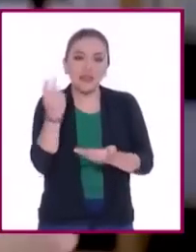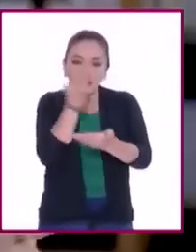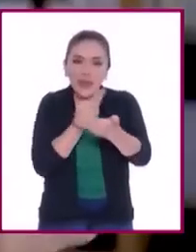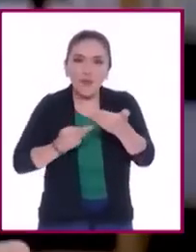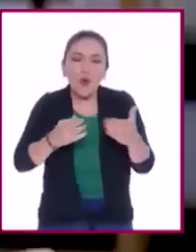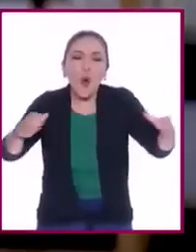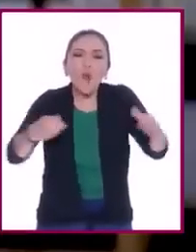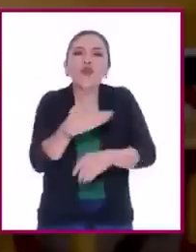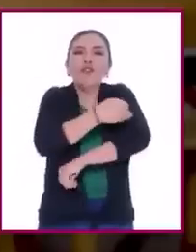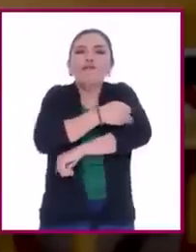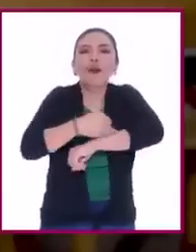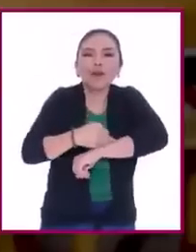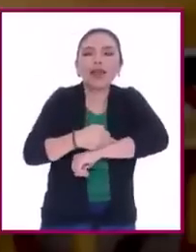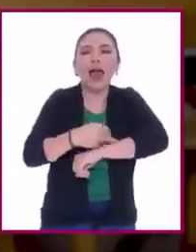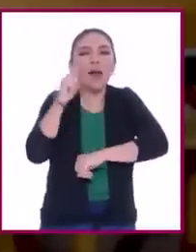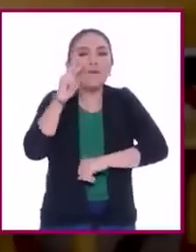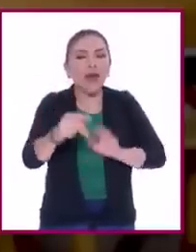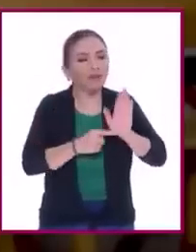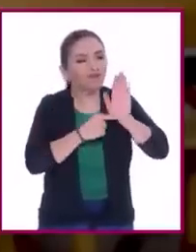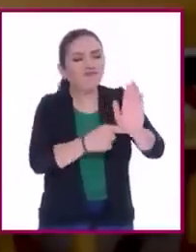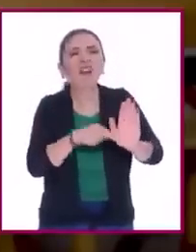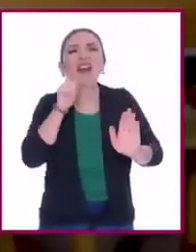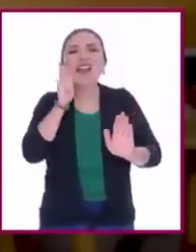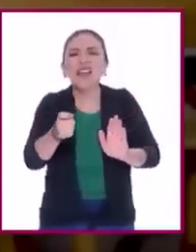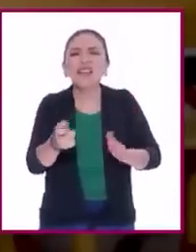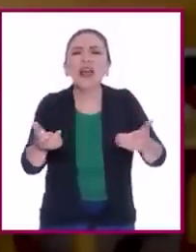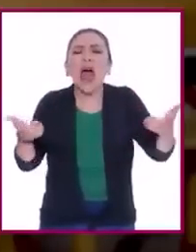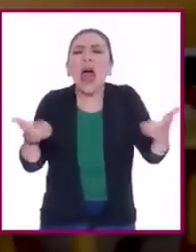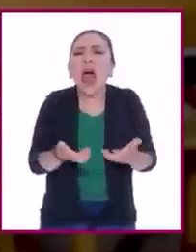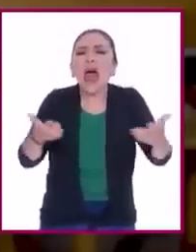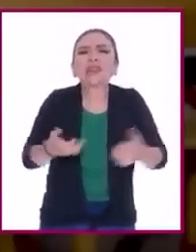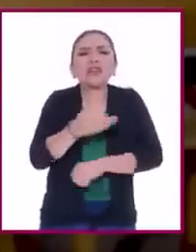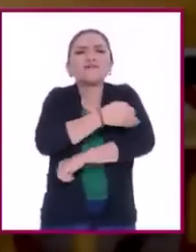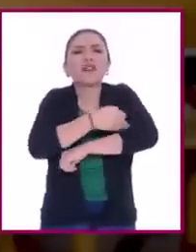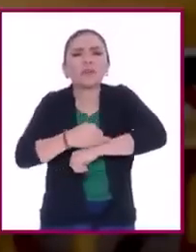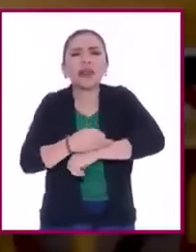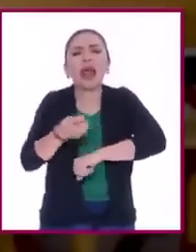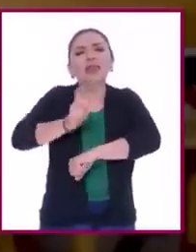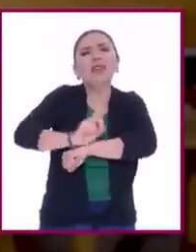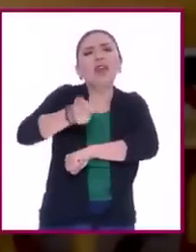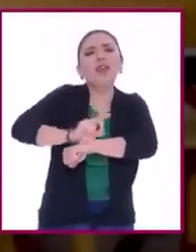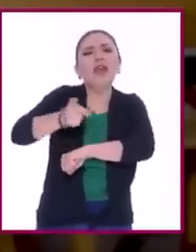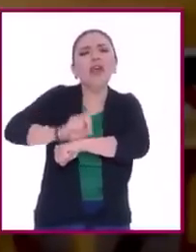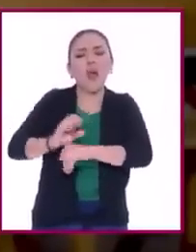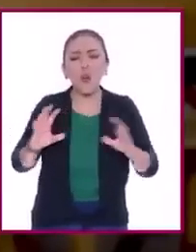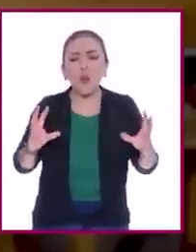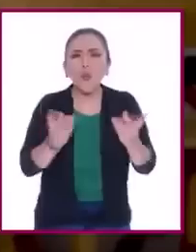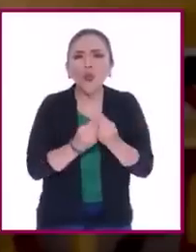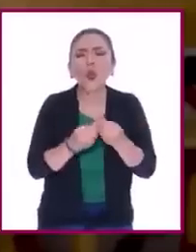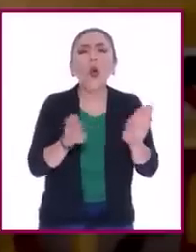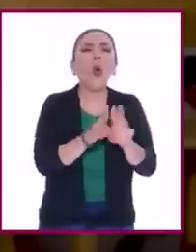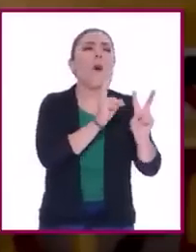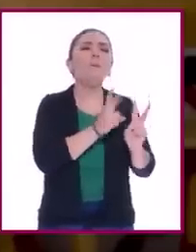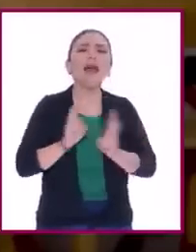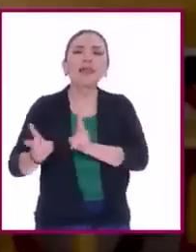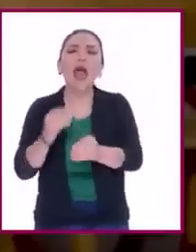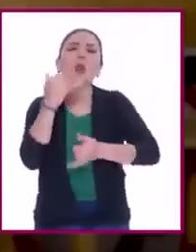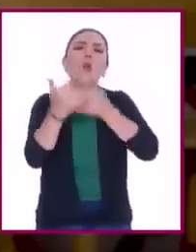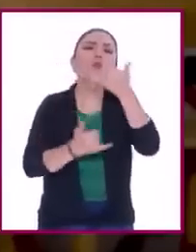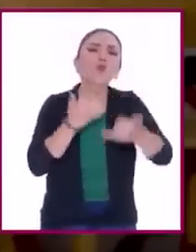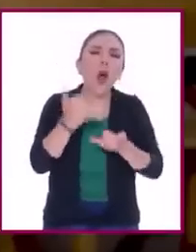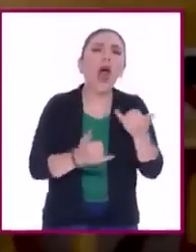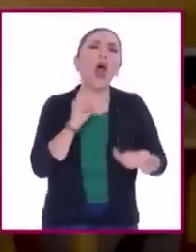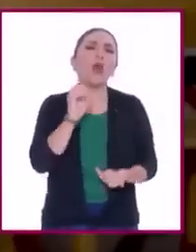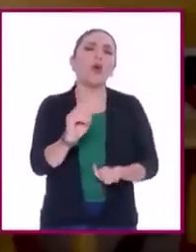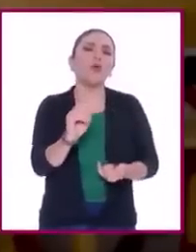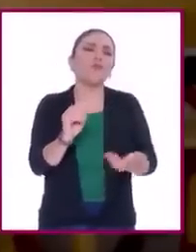una ilustración Familiar o sea muestra lo que hace la familia pues diariamente no O sea estar como platicando estar jugando